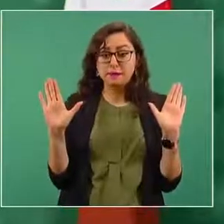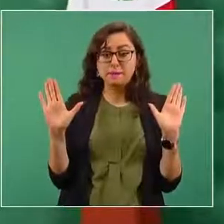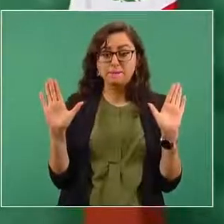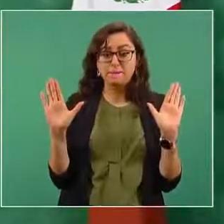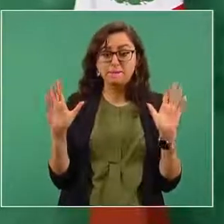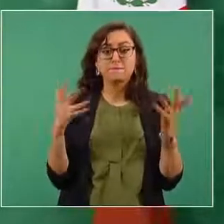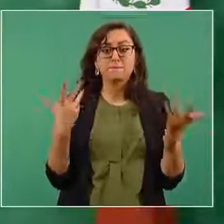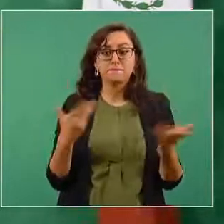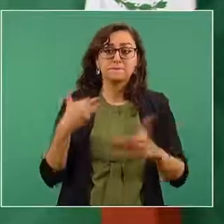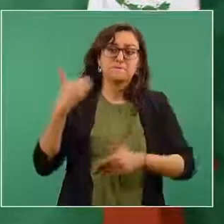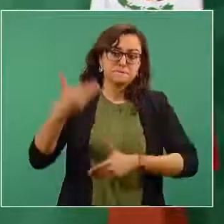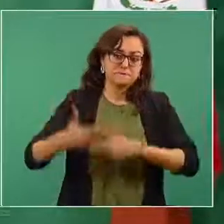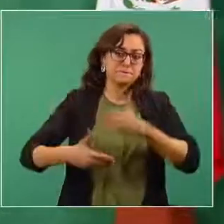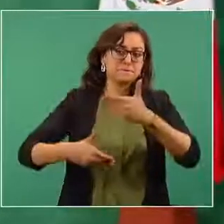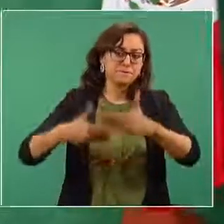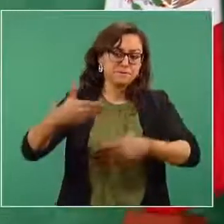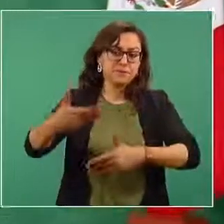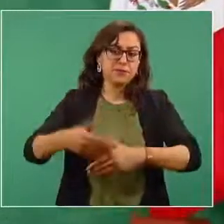en su vacunación.